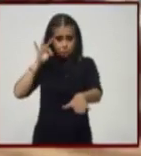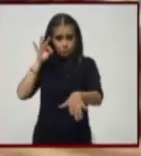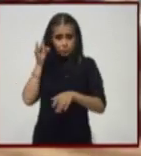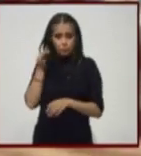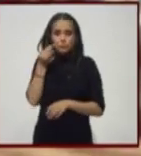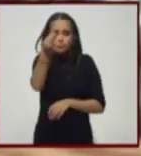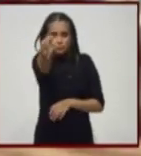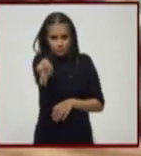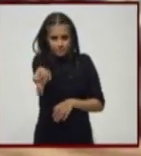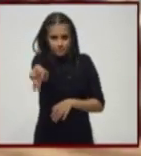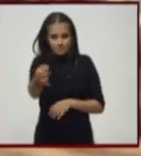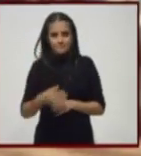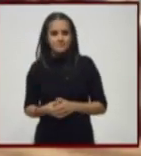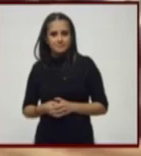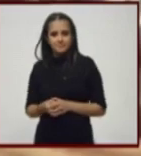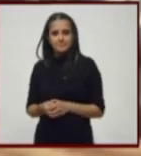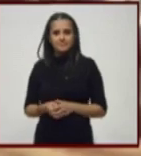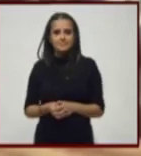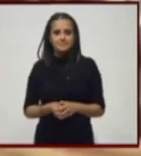para muestras